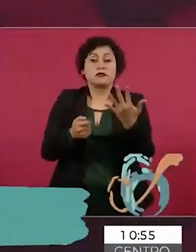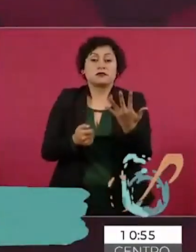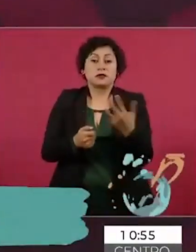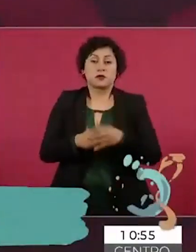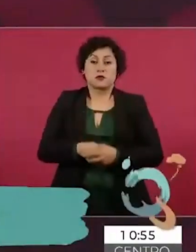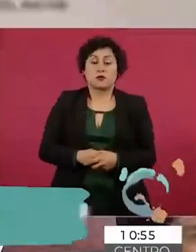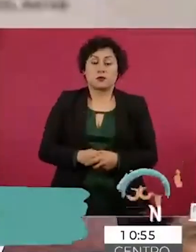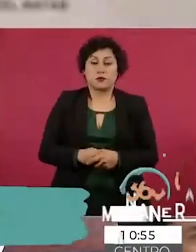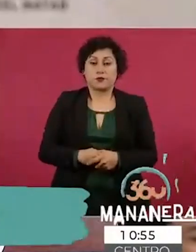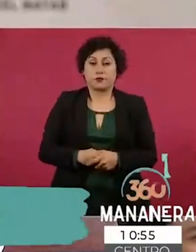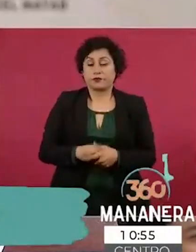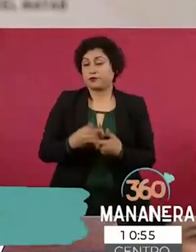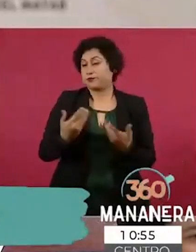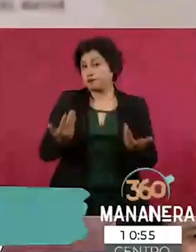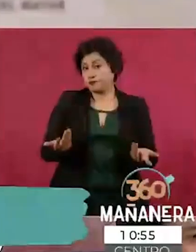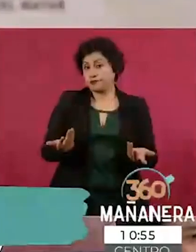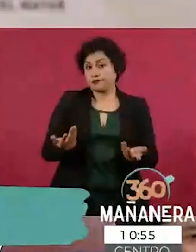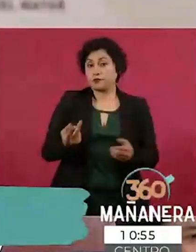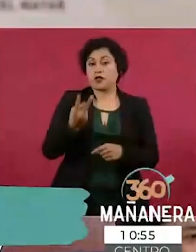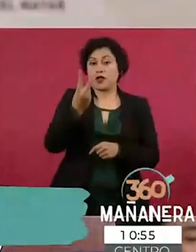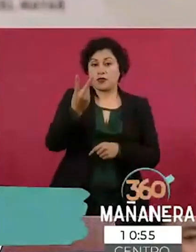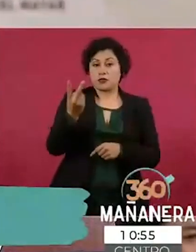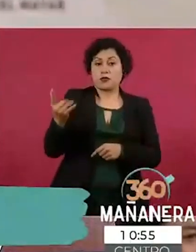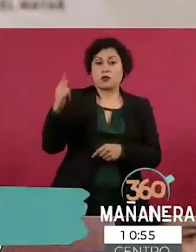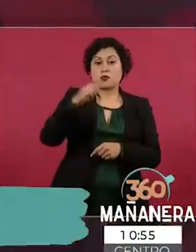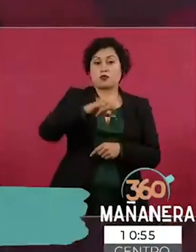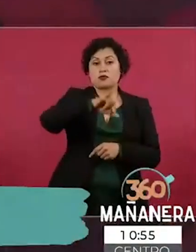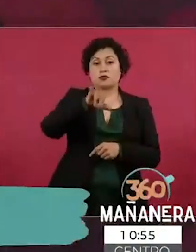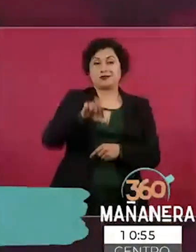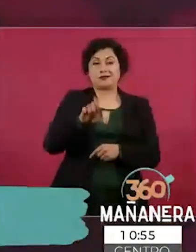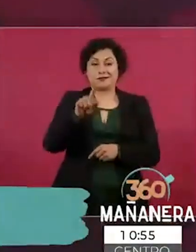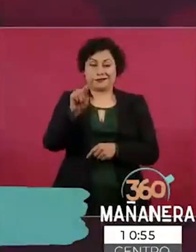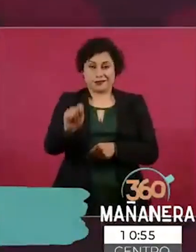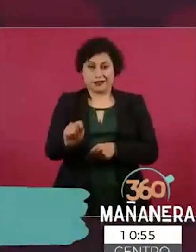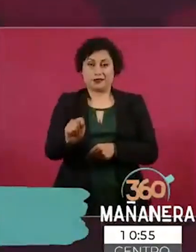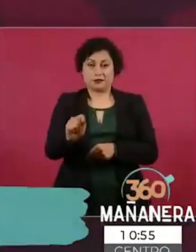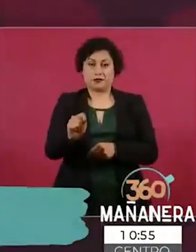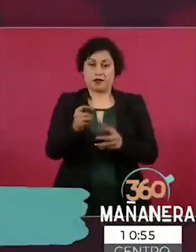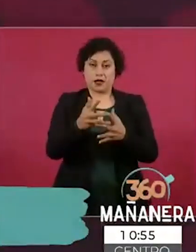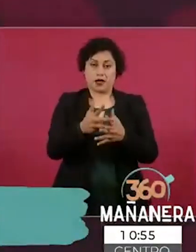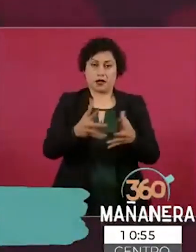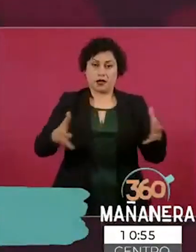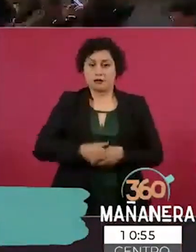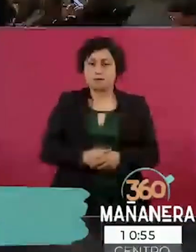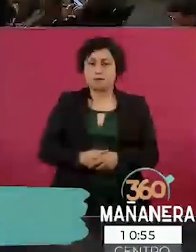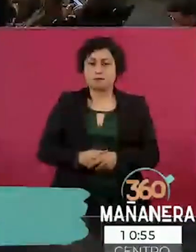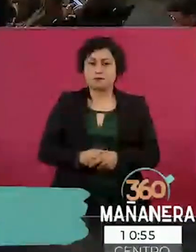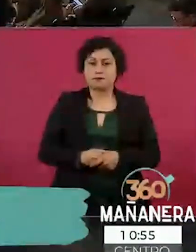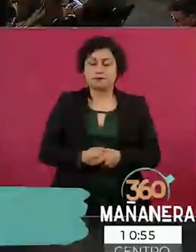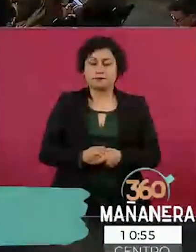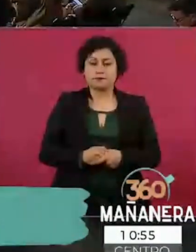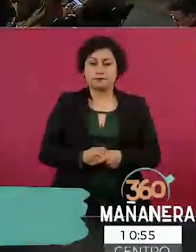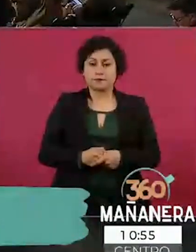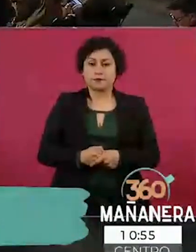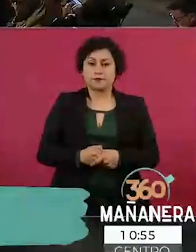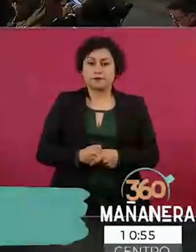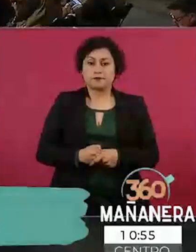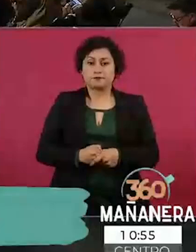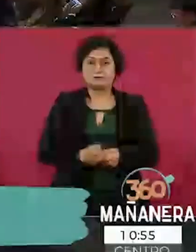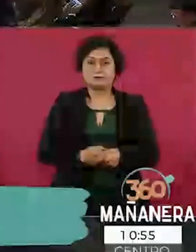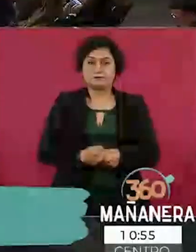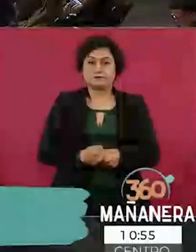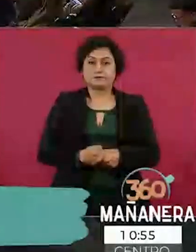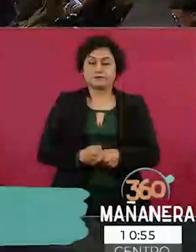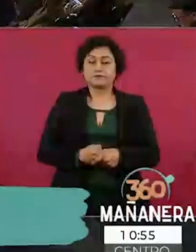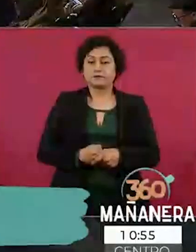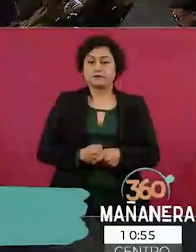cinco dos jets grandes y tres medianos eh Para